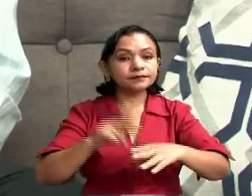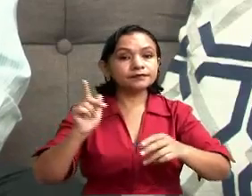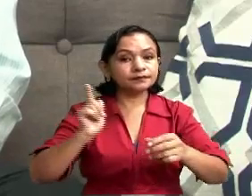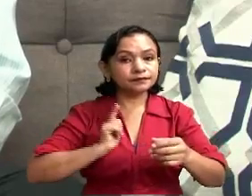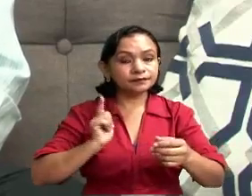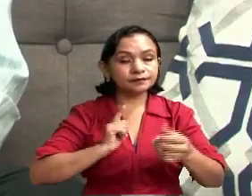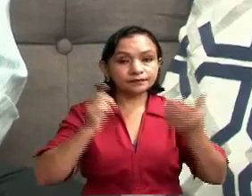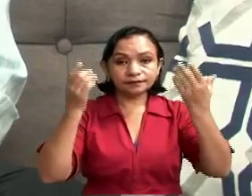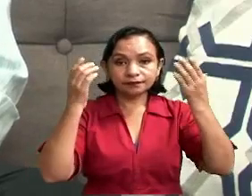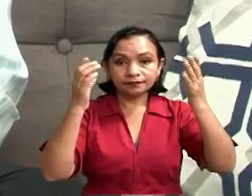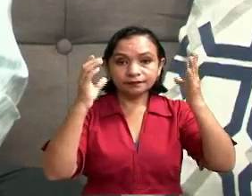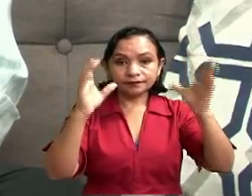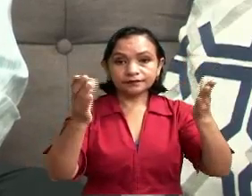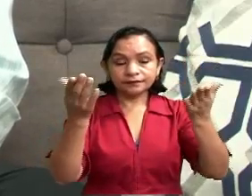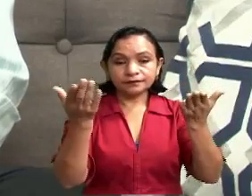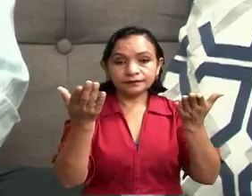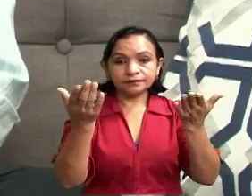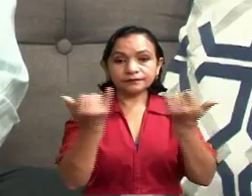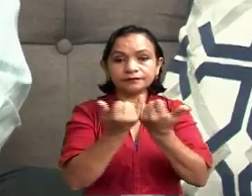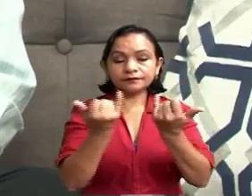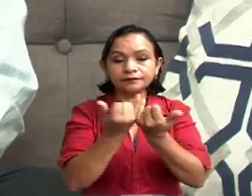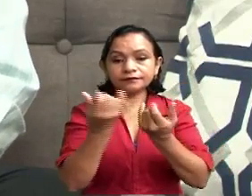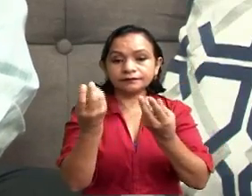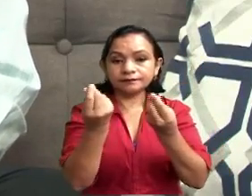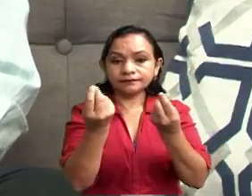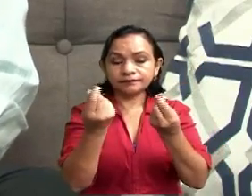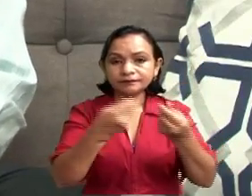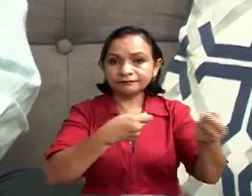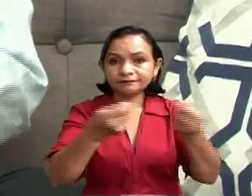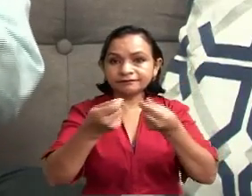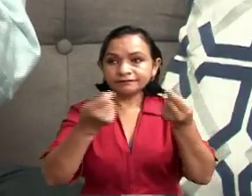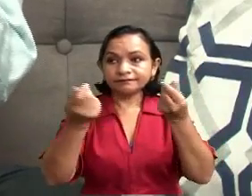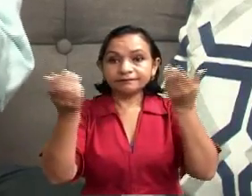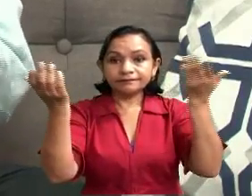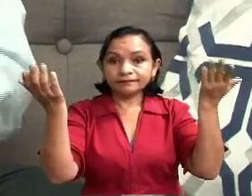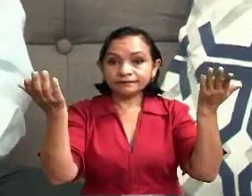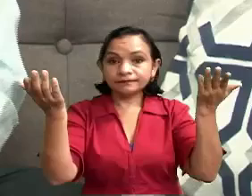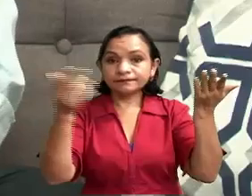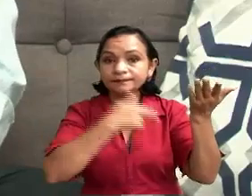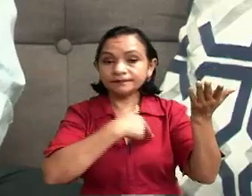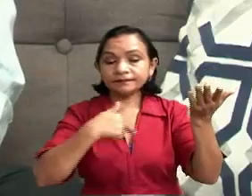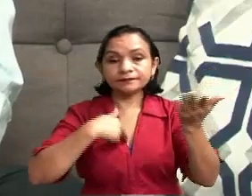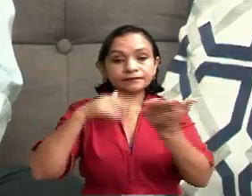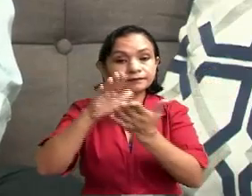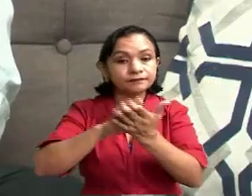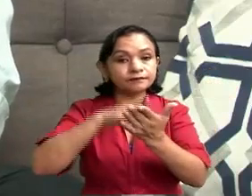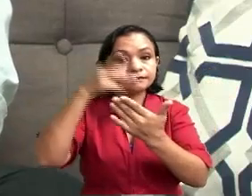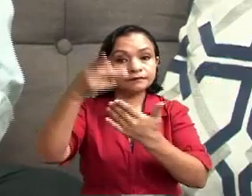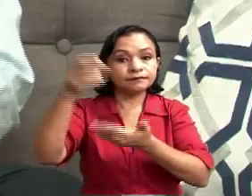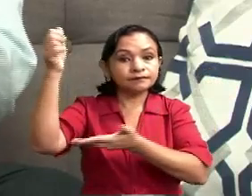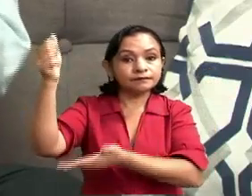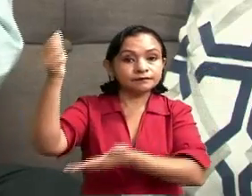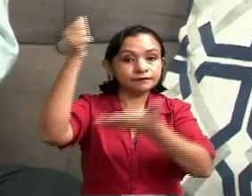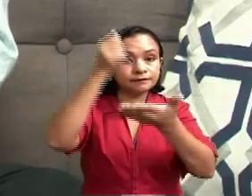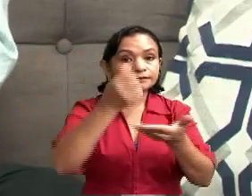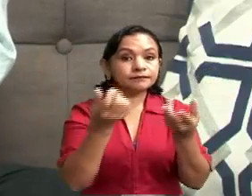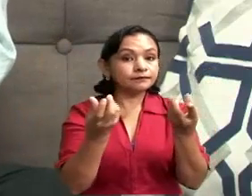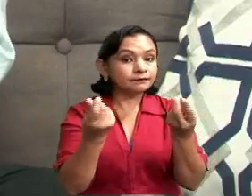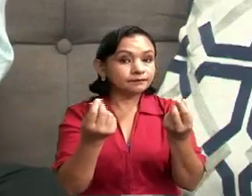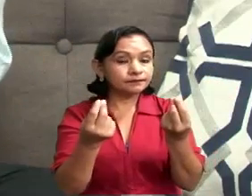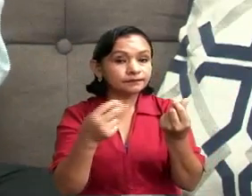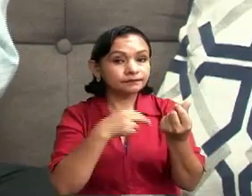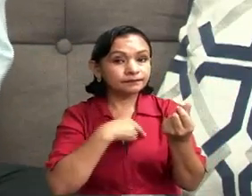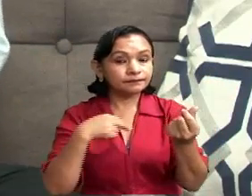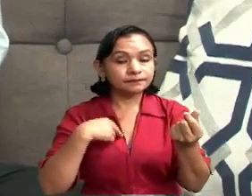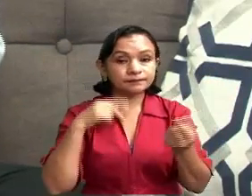ver con la reactivación del comercio, con ejecutar un programa de inversión pública que priorice